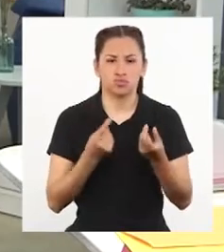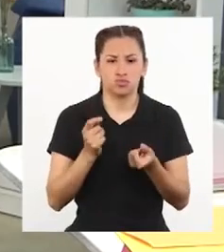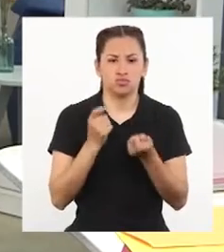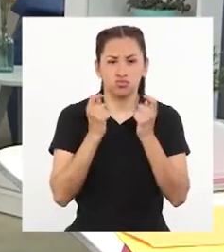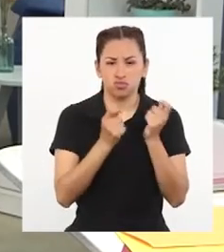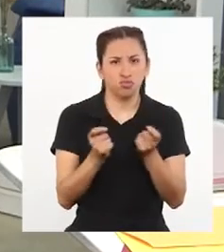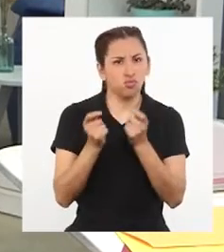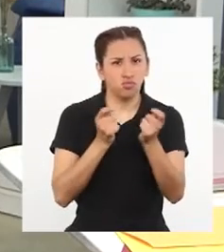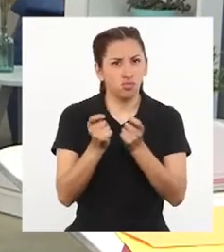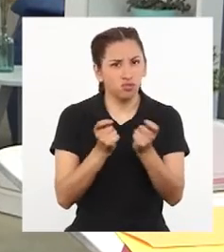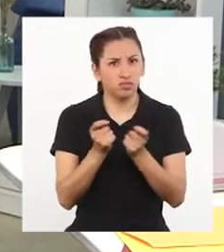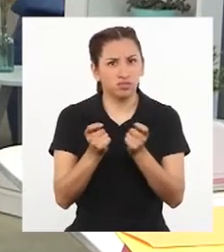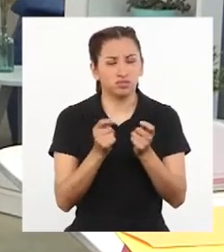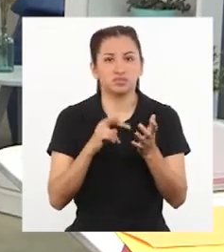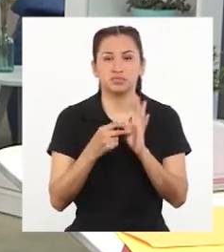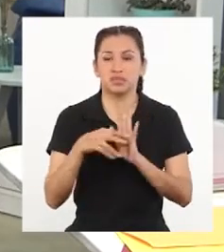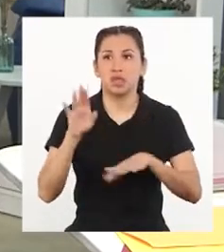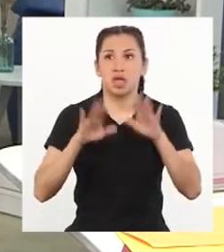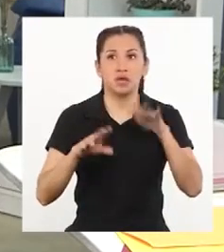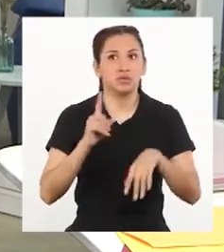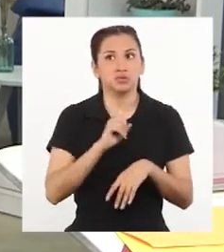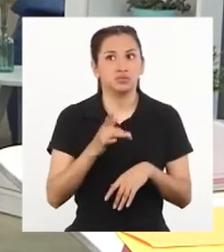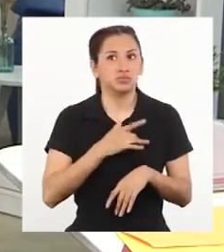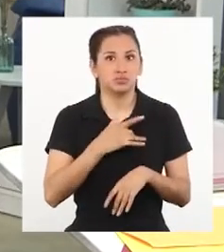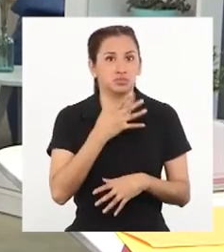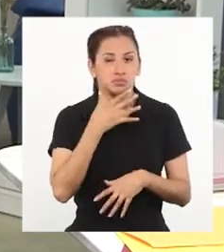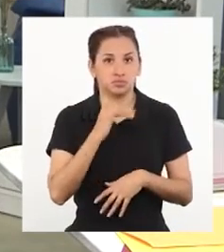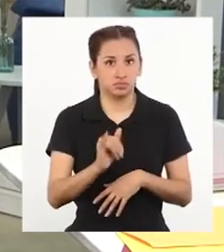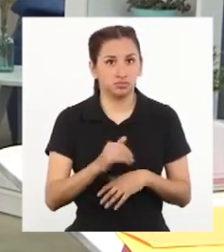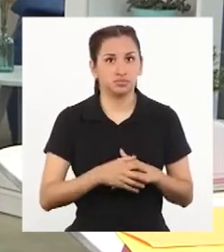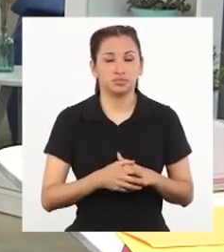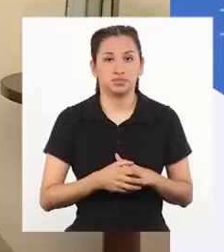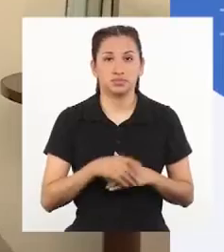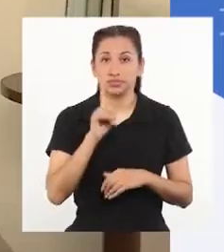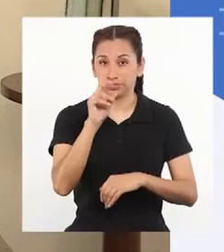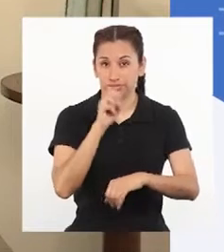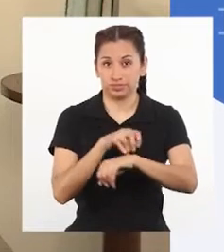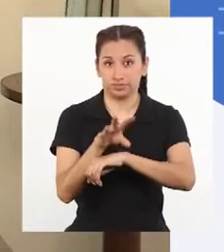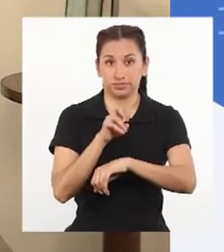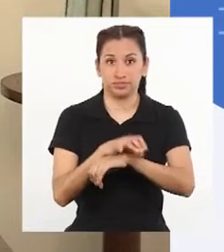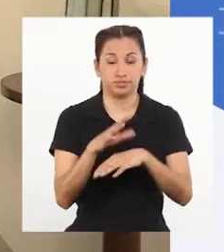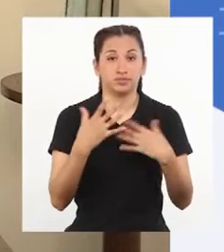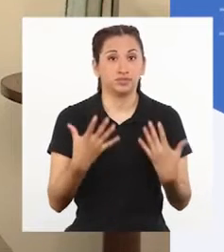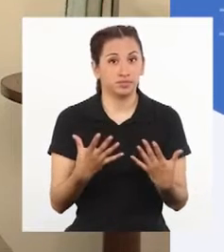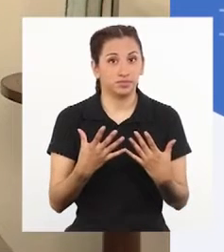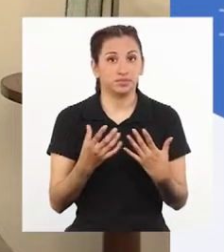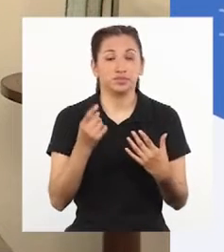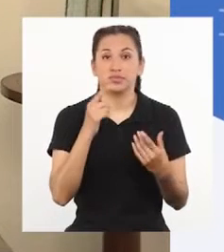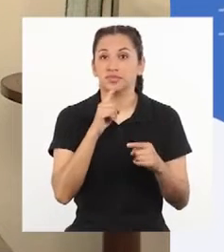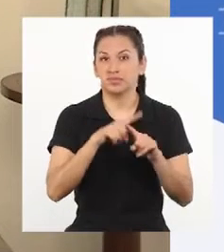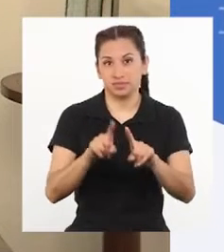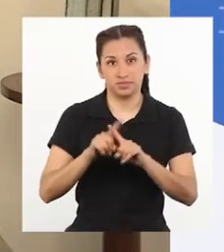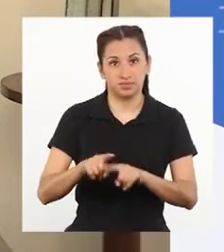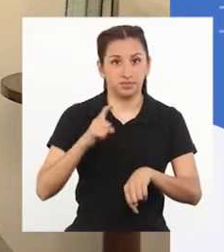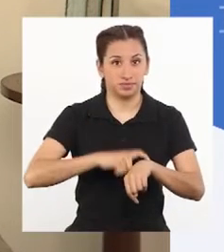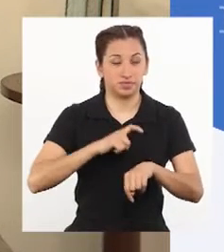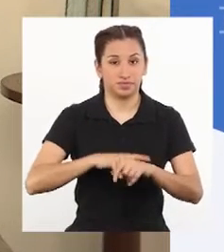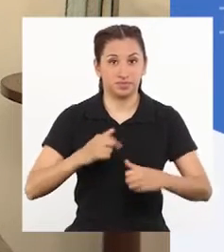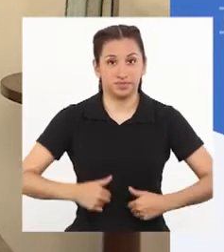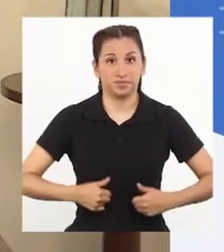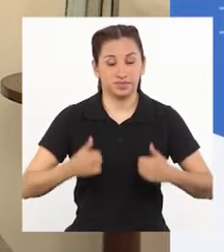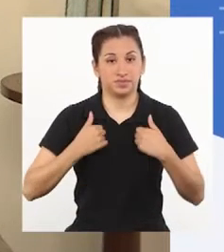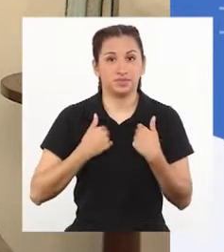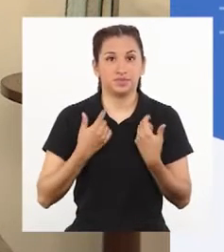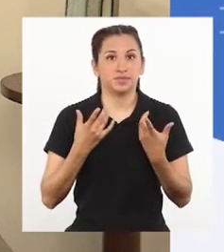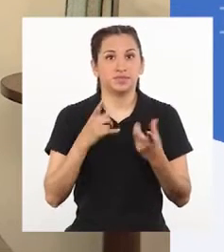las controlamos? A veces es involuntario sentirnos así. Una sugerencia es adaptarse a situaciones